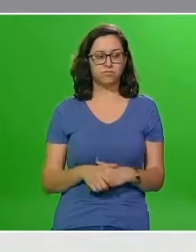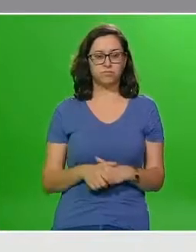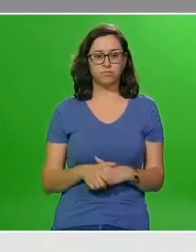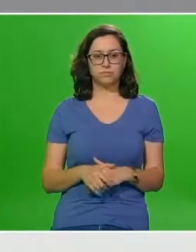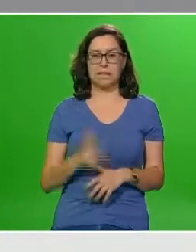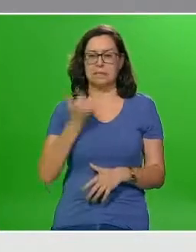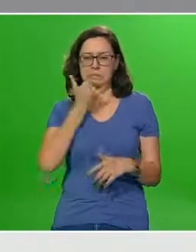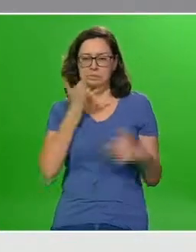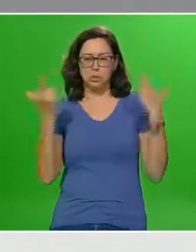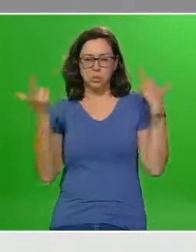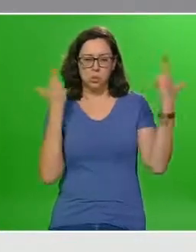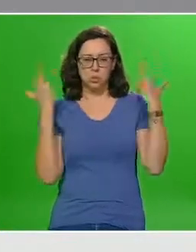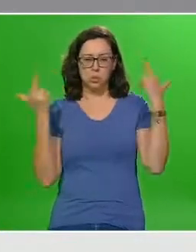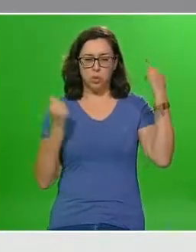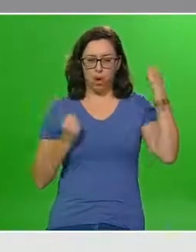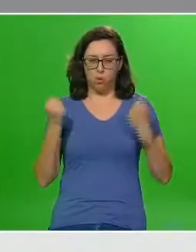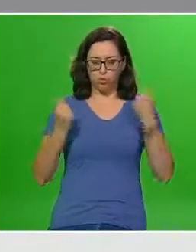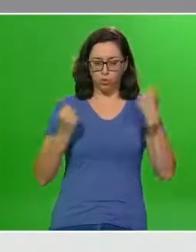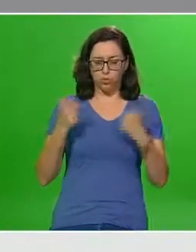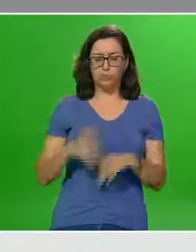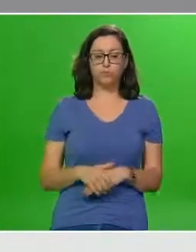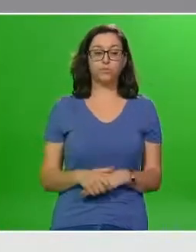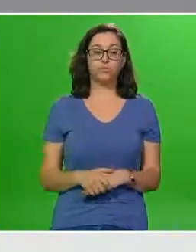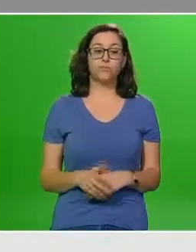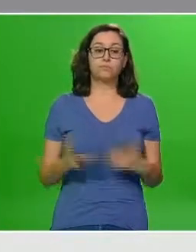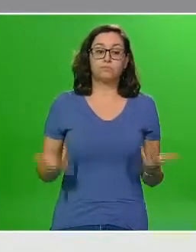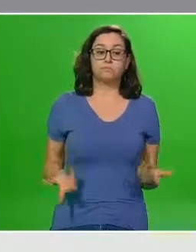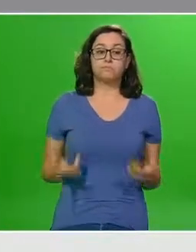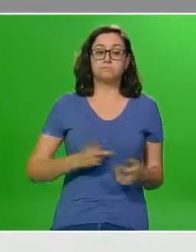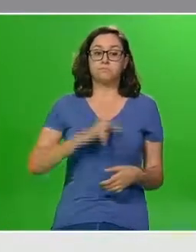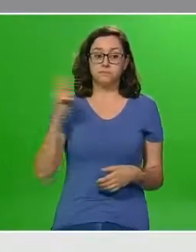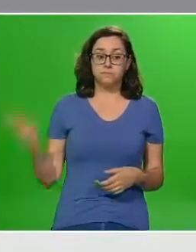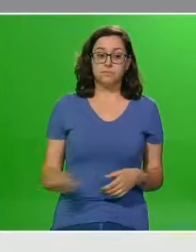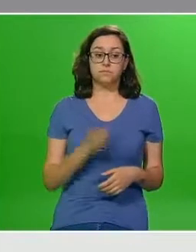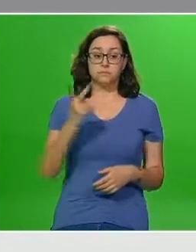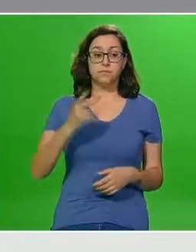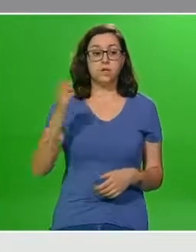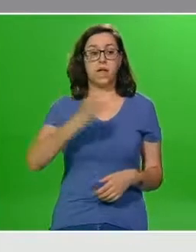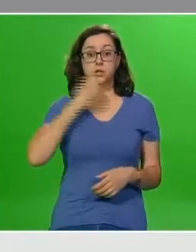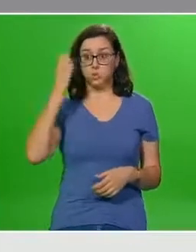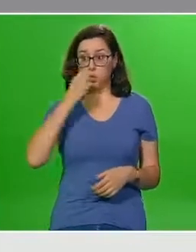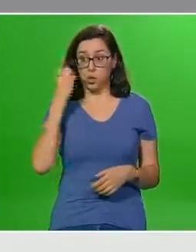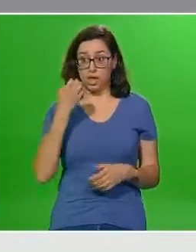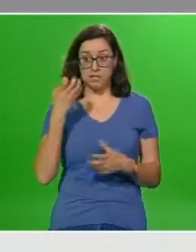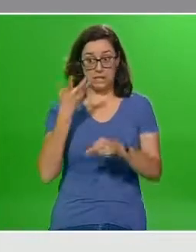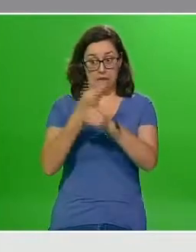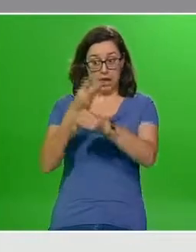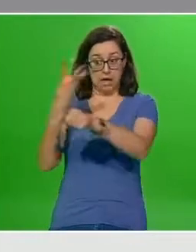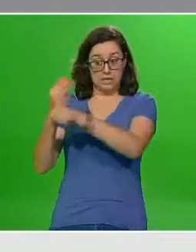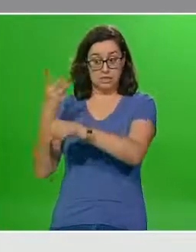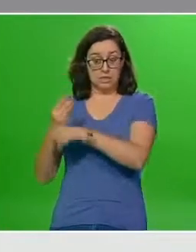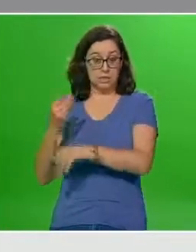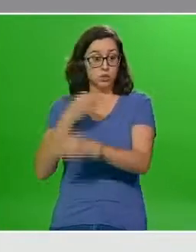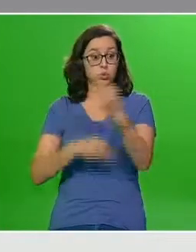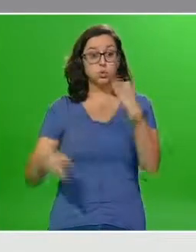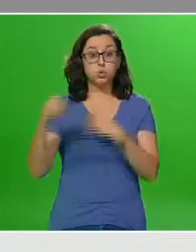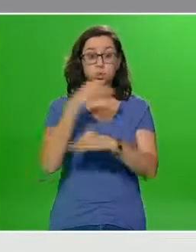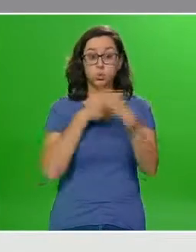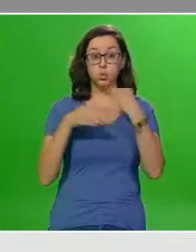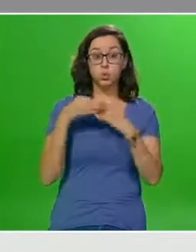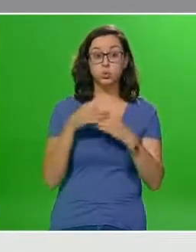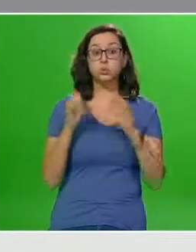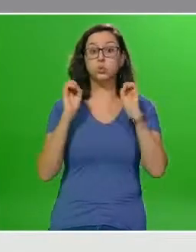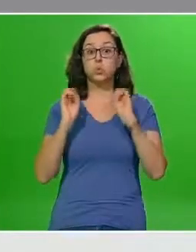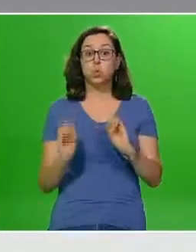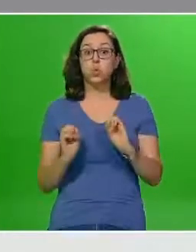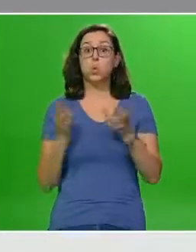Nos hacen hincapié en preguntar si todas las escuelas van a tener los aditamentos necesarios, o si estos